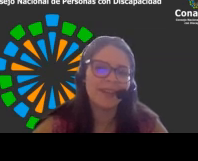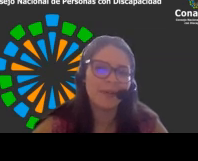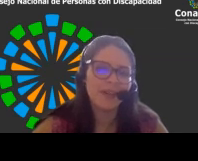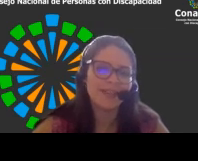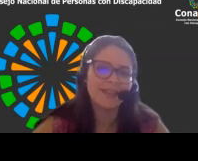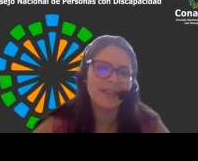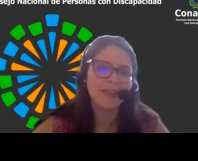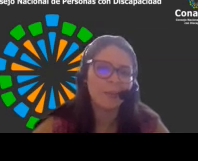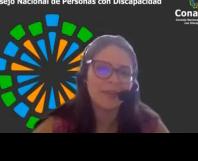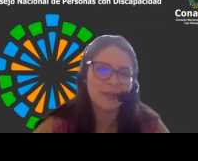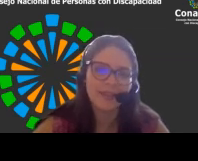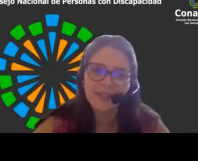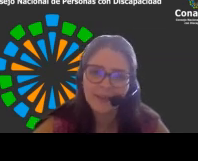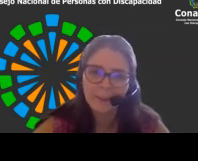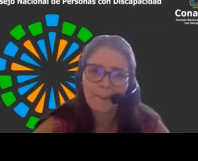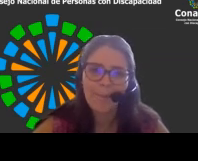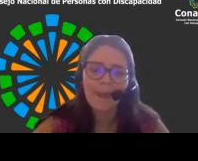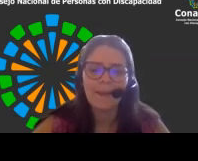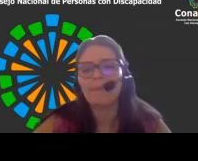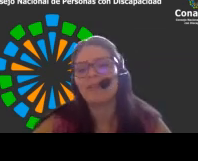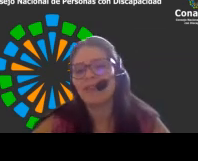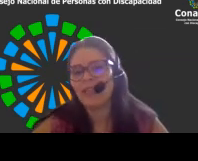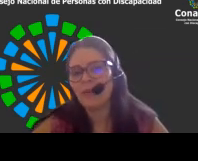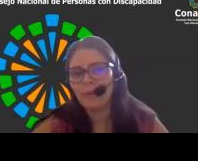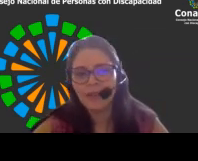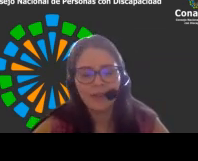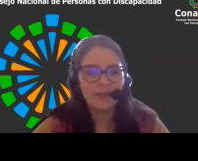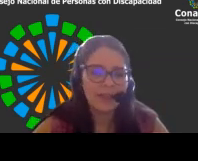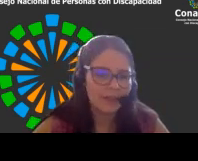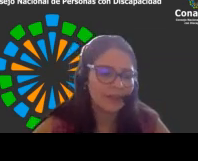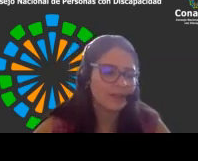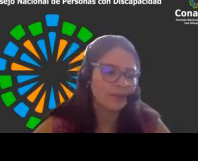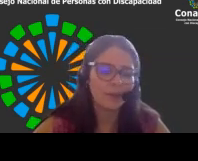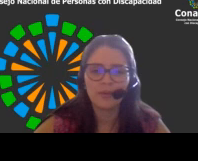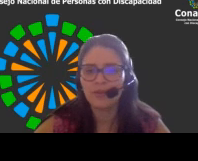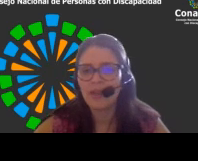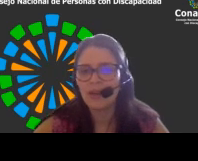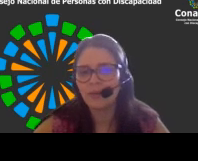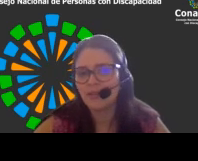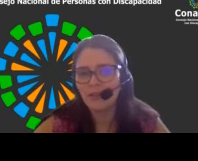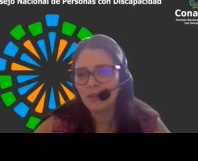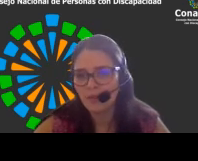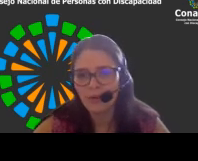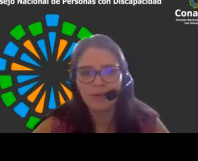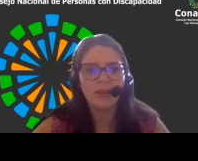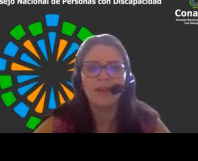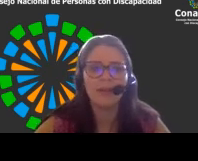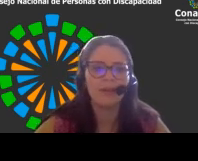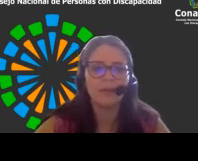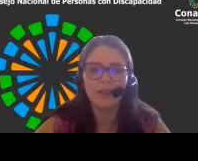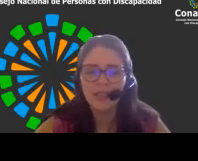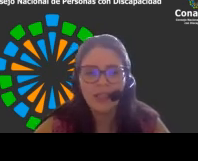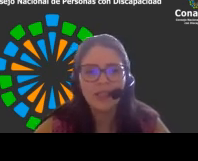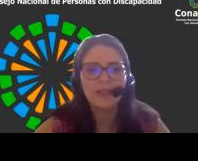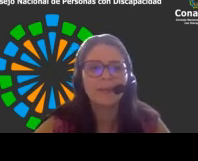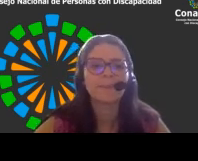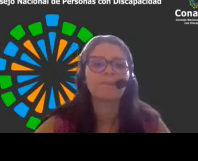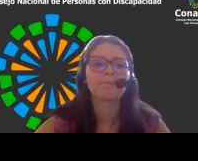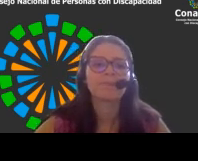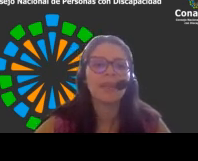sea así represente todas las 60 personas pues efectivamente verdad es una cosa una situación de la vida